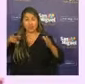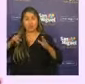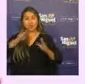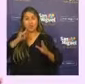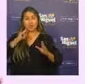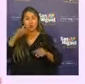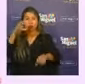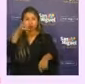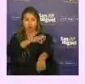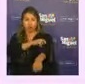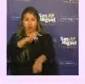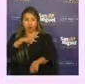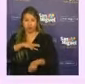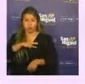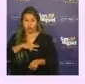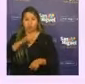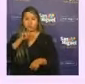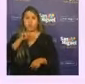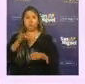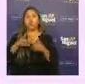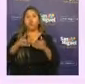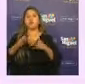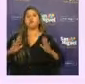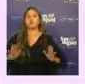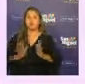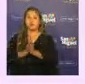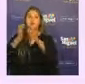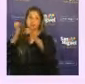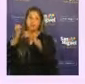región metropolitana y es de San Miguel. Ya.